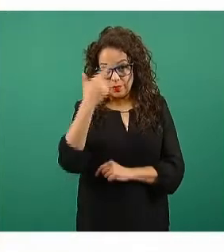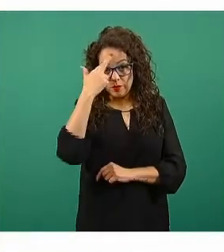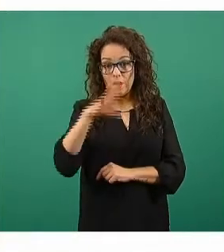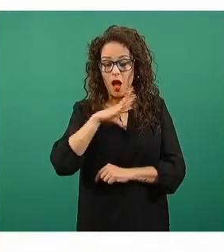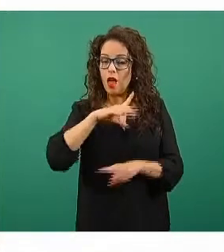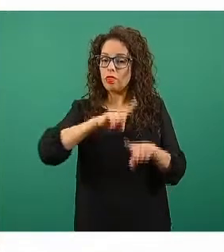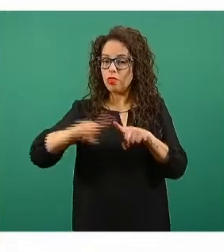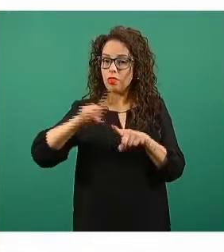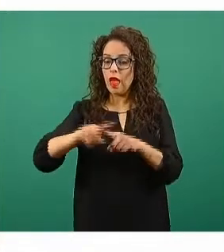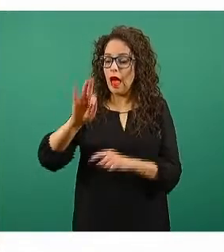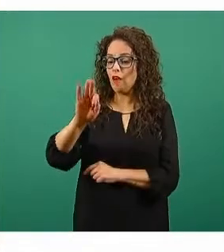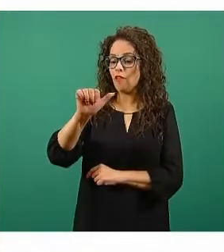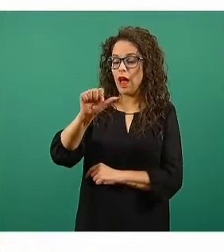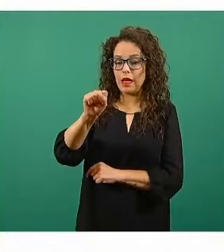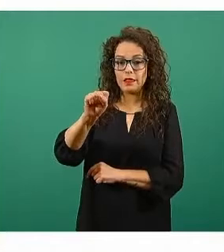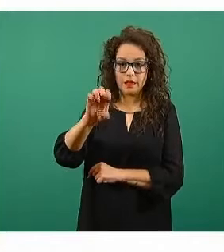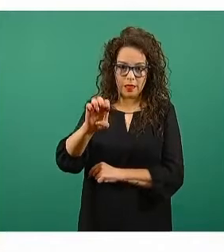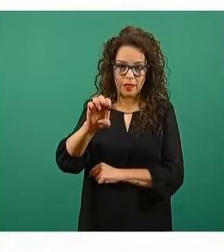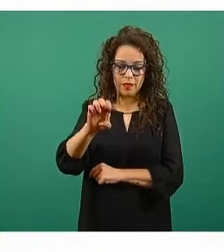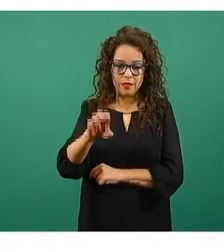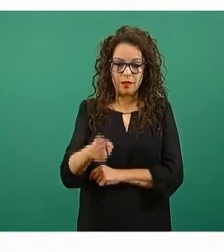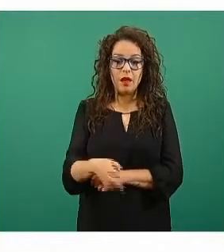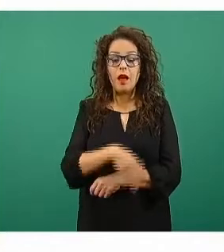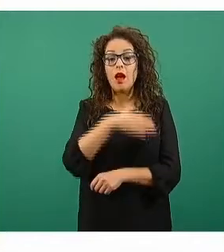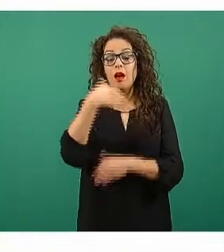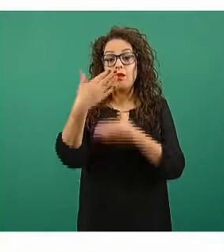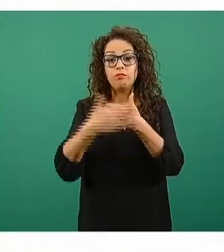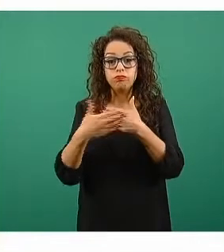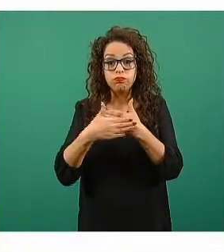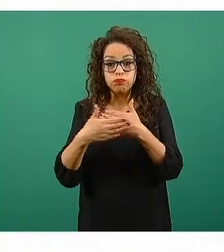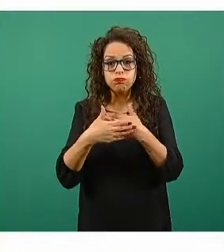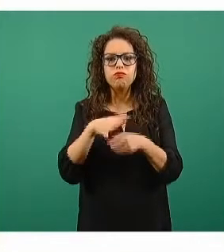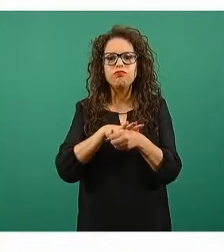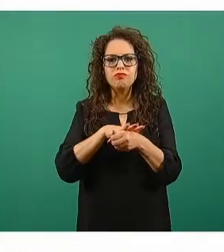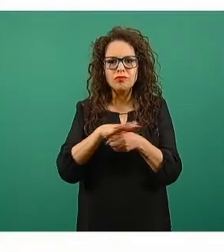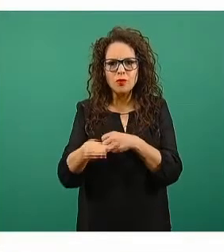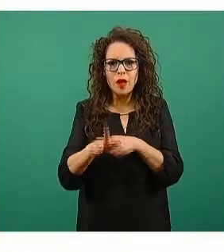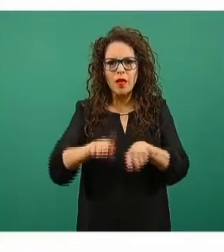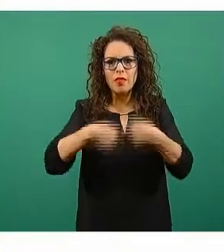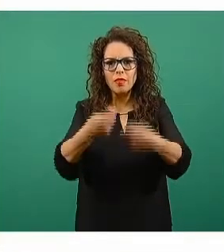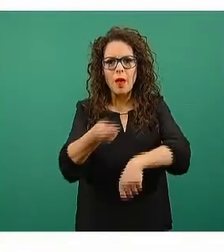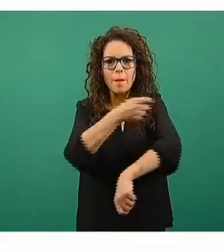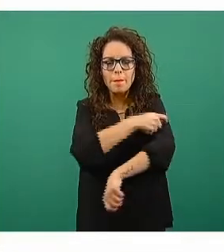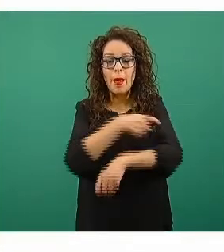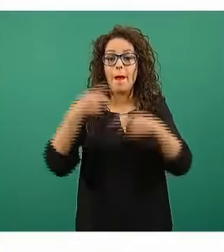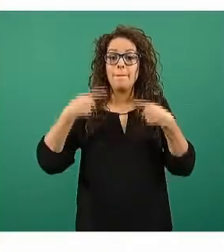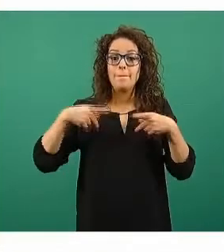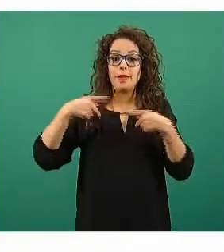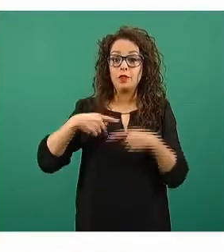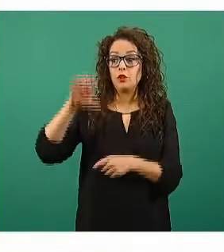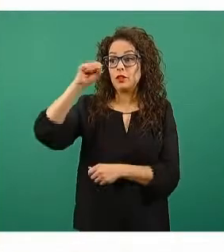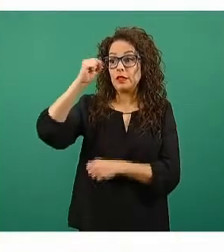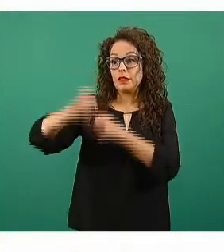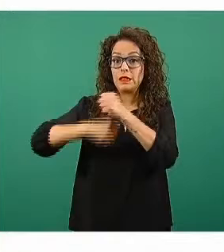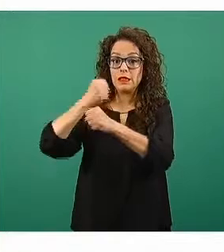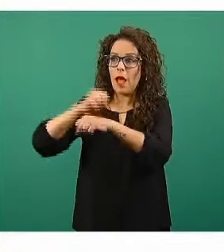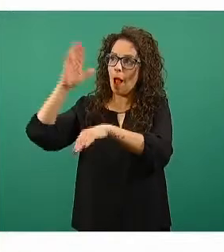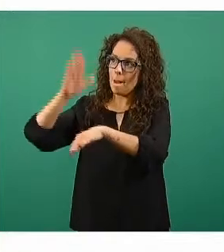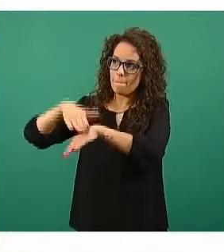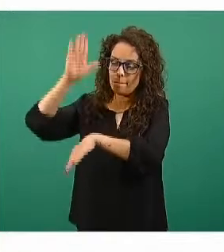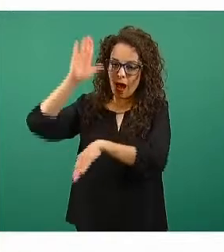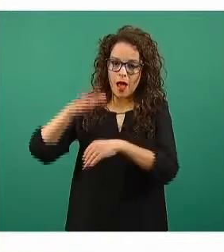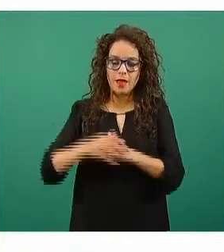y estas pues son, el siguiente es las personas mayores de 60 años y más cumplidos, y el